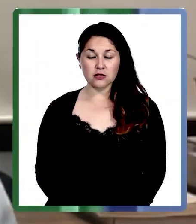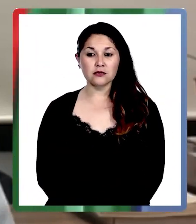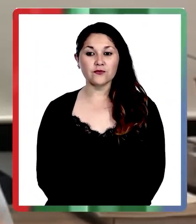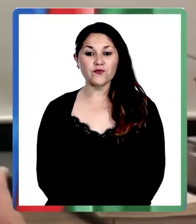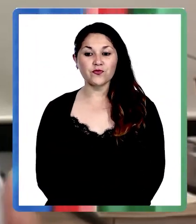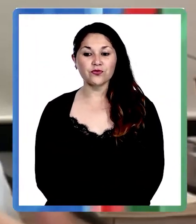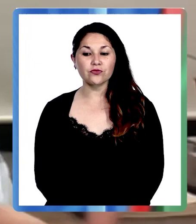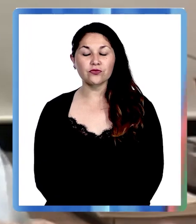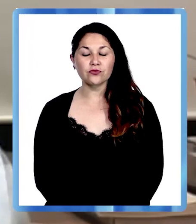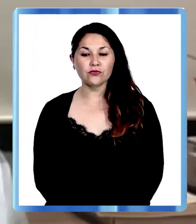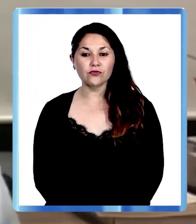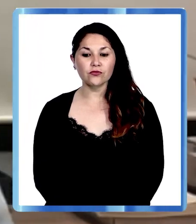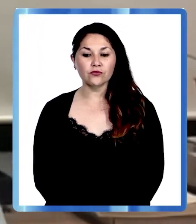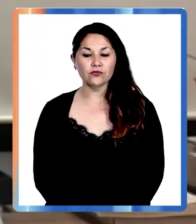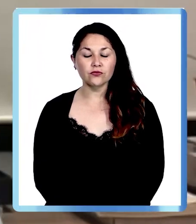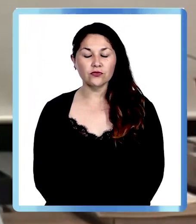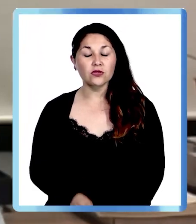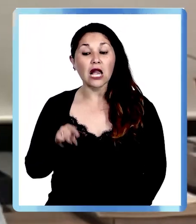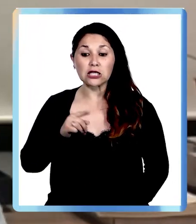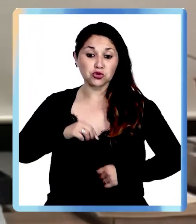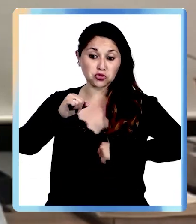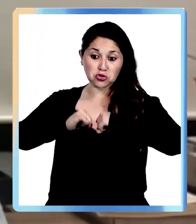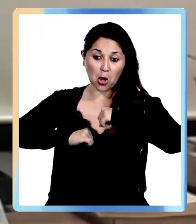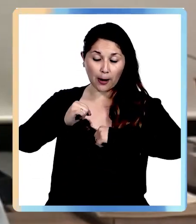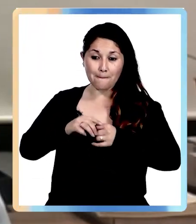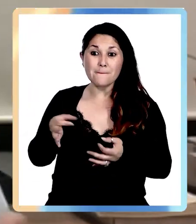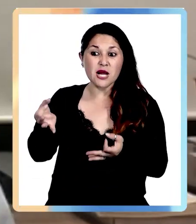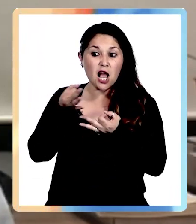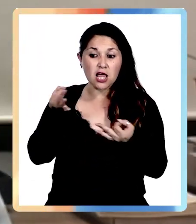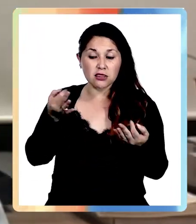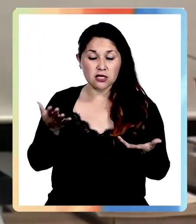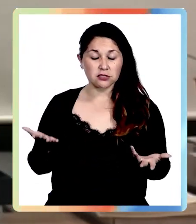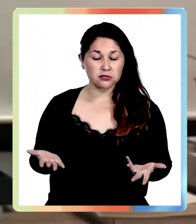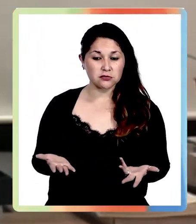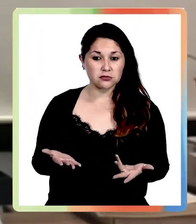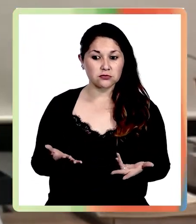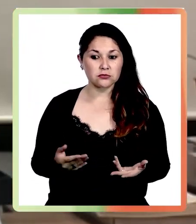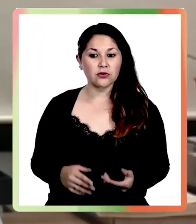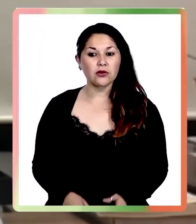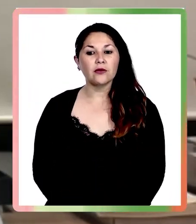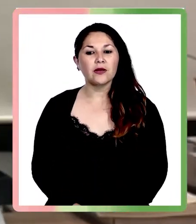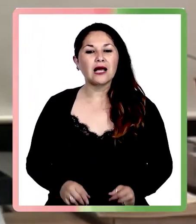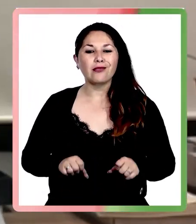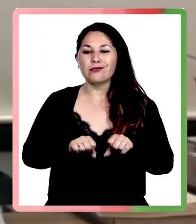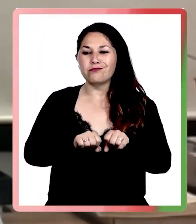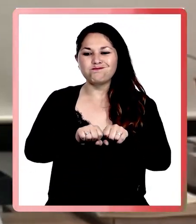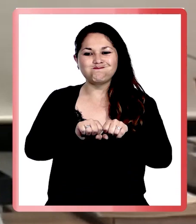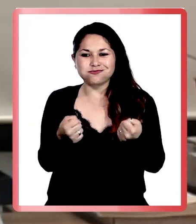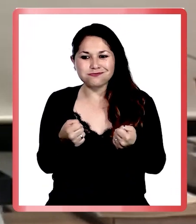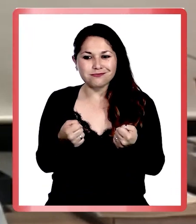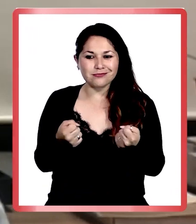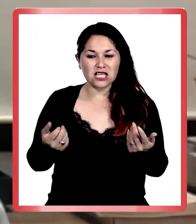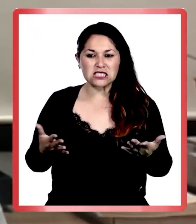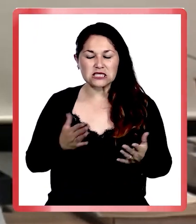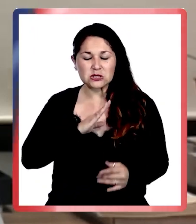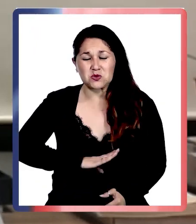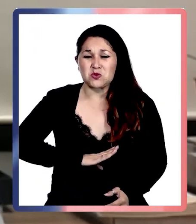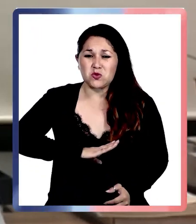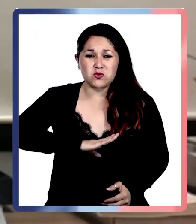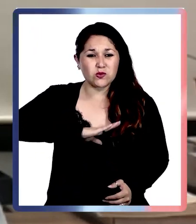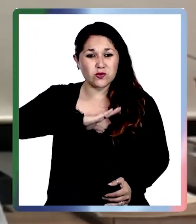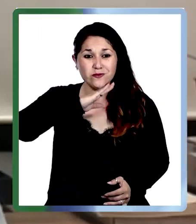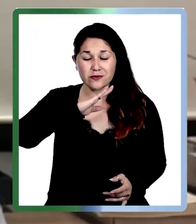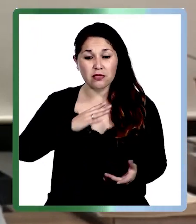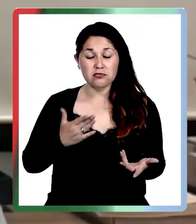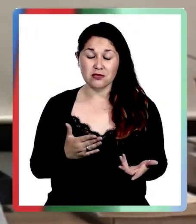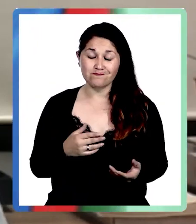y eso, según las ISAPRES, según algunos expertos, conduciría a un quiebre del sistema, a un colapso del